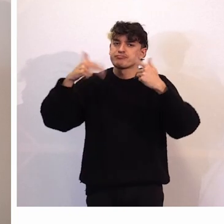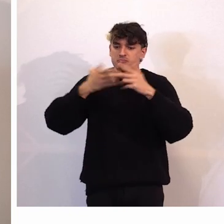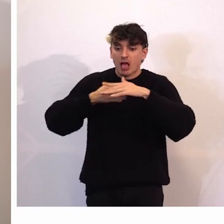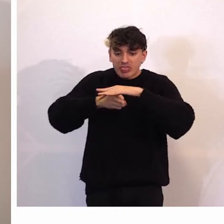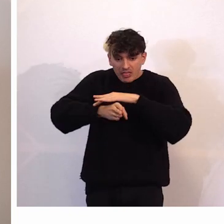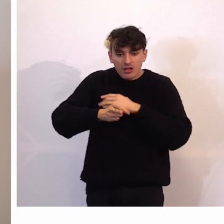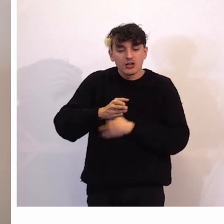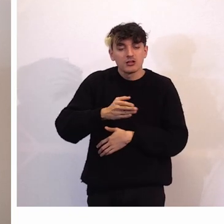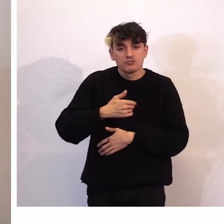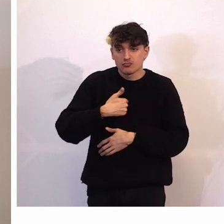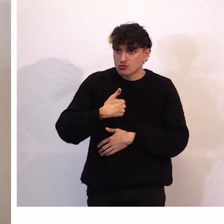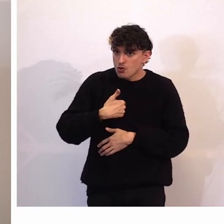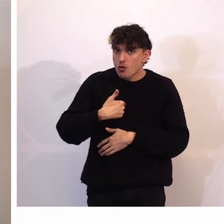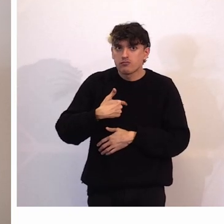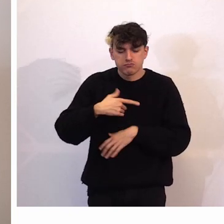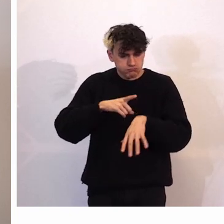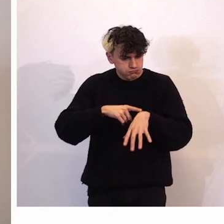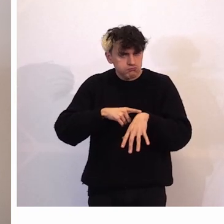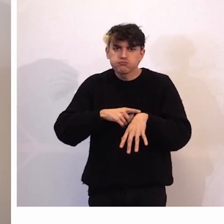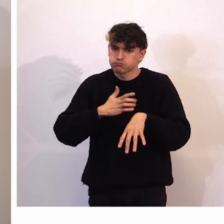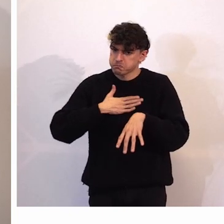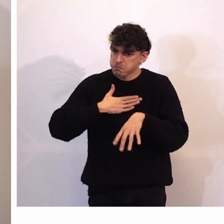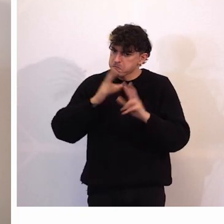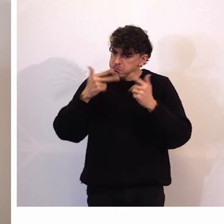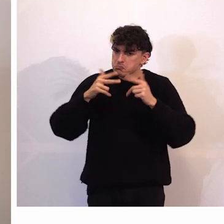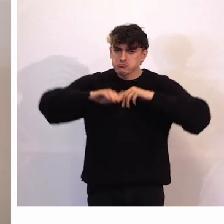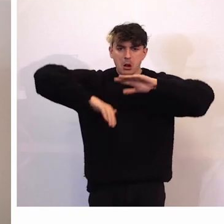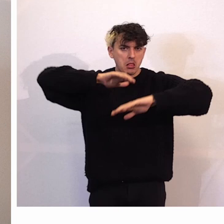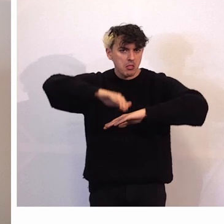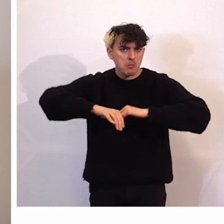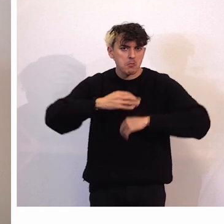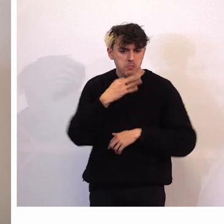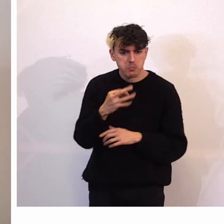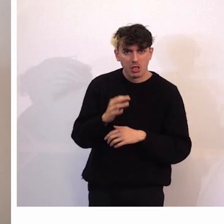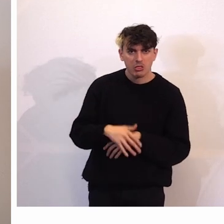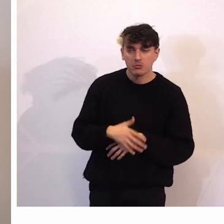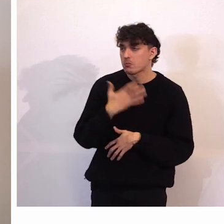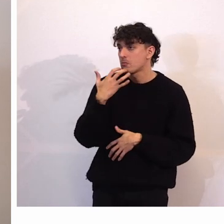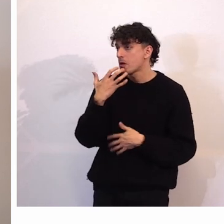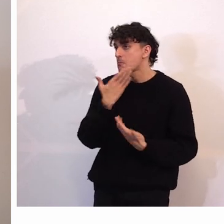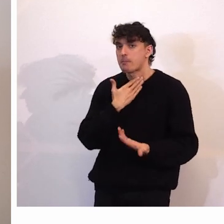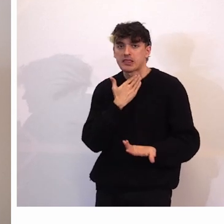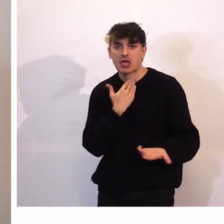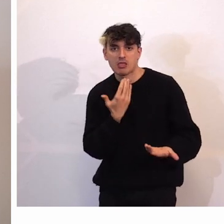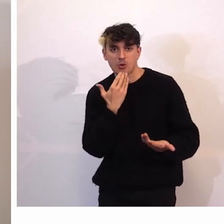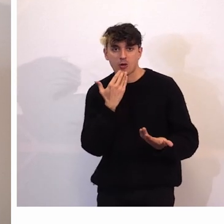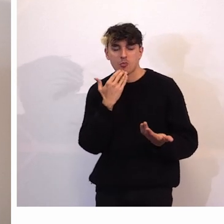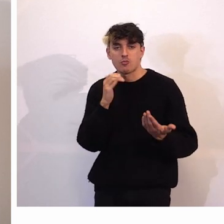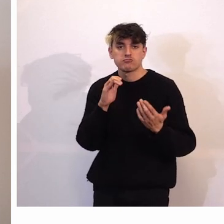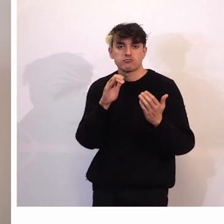tener mi tiempo de natación. Si a mí me apetece ir a un campo de